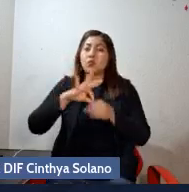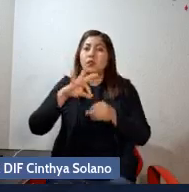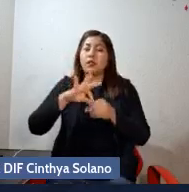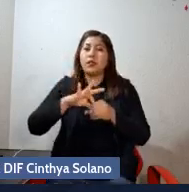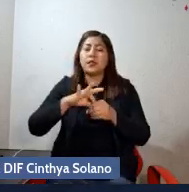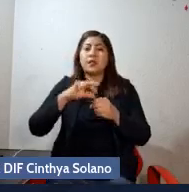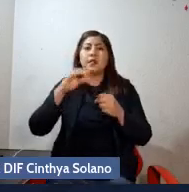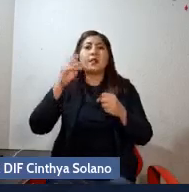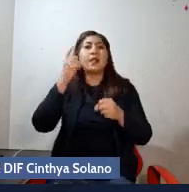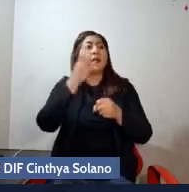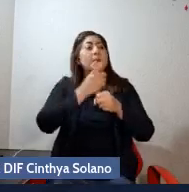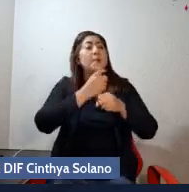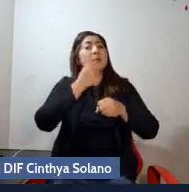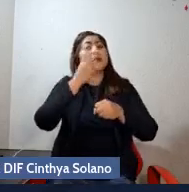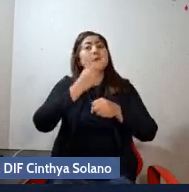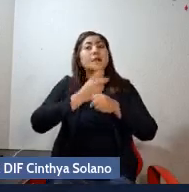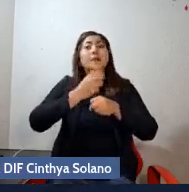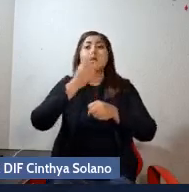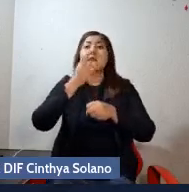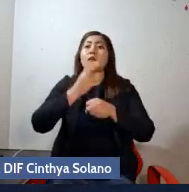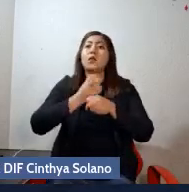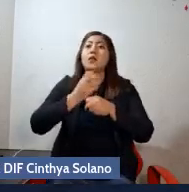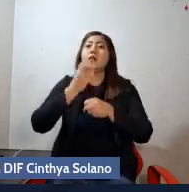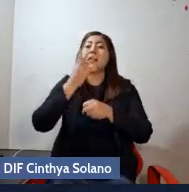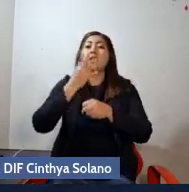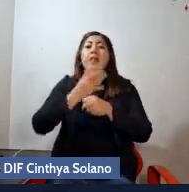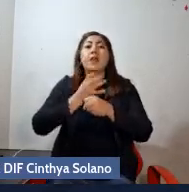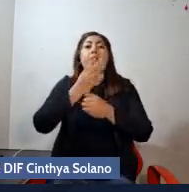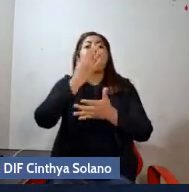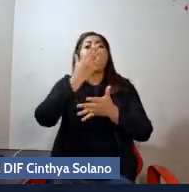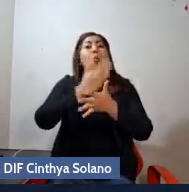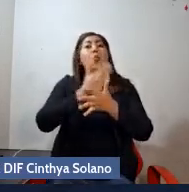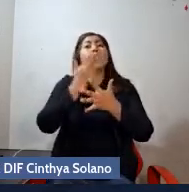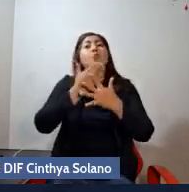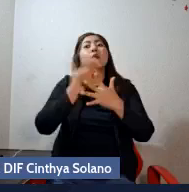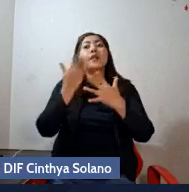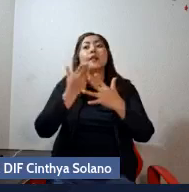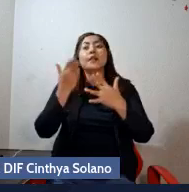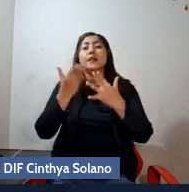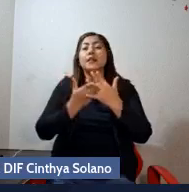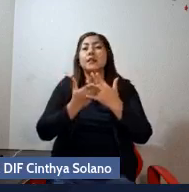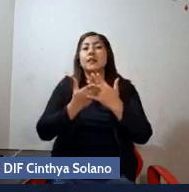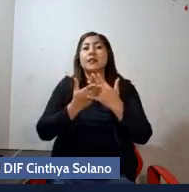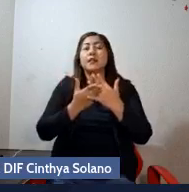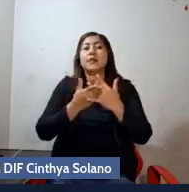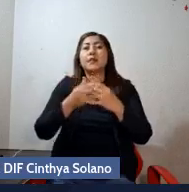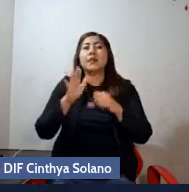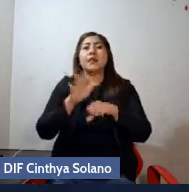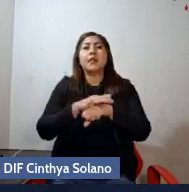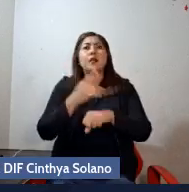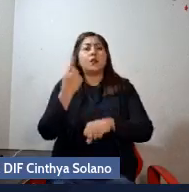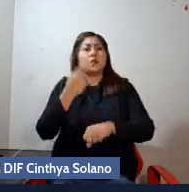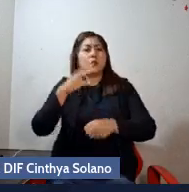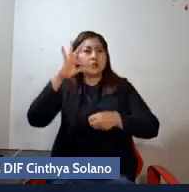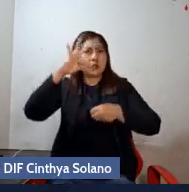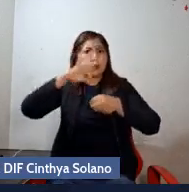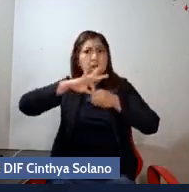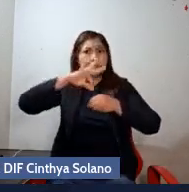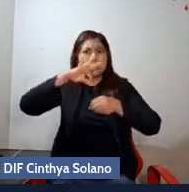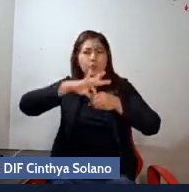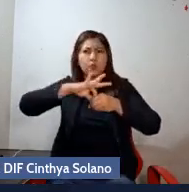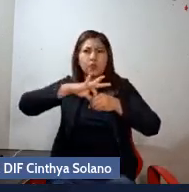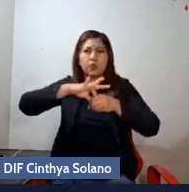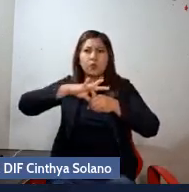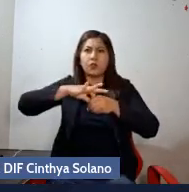tercera o de la cuarta etapa, sabemos que el votar es una actividad que realizamos durante jornada